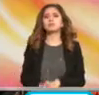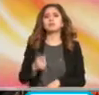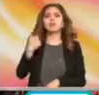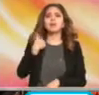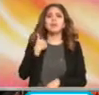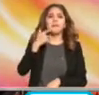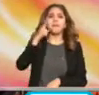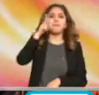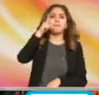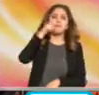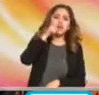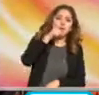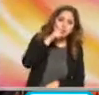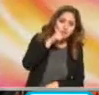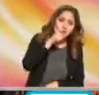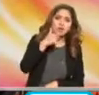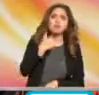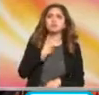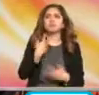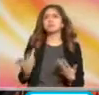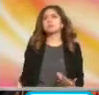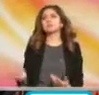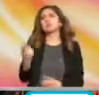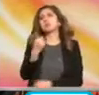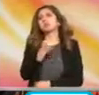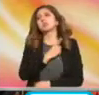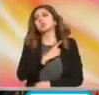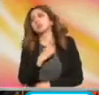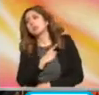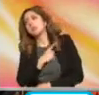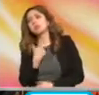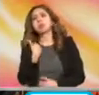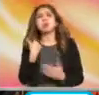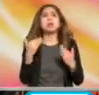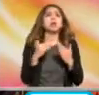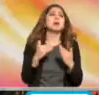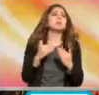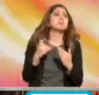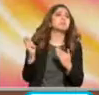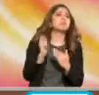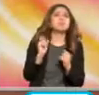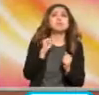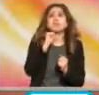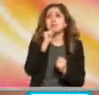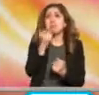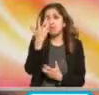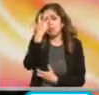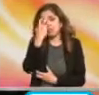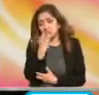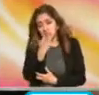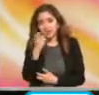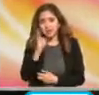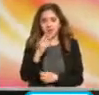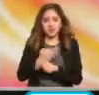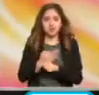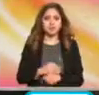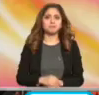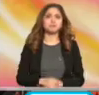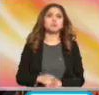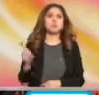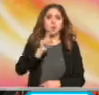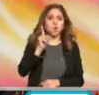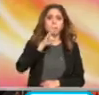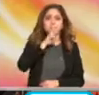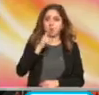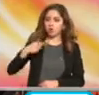me lo estar recuerdes, ya no me lo solos en la recuerdes. casa, deprimidos. Ya no me lo recuerdes, ponemos a pero... hacer. No, mira, vamos a hacer mejor una fiesta todos los que